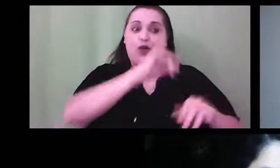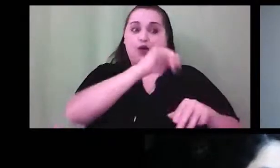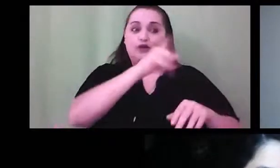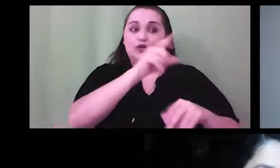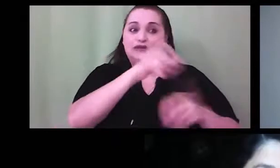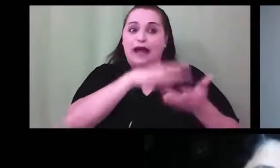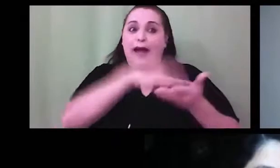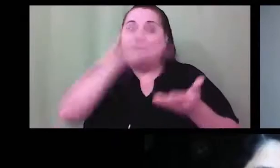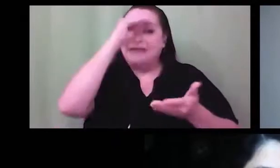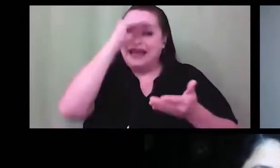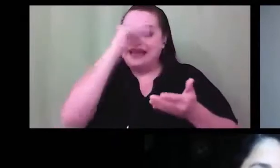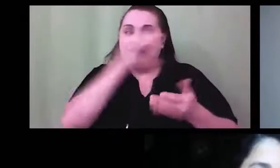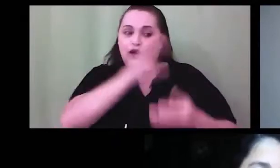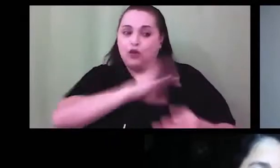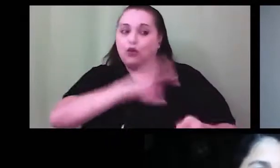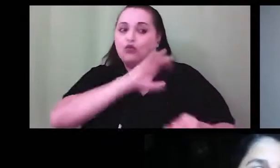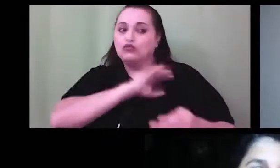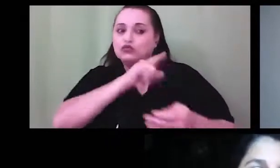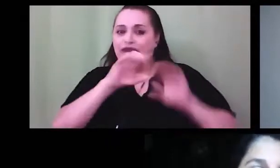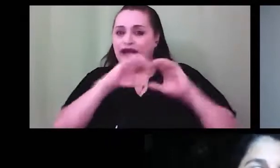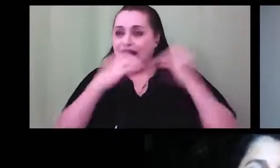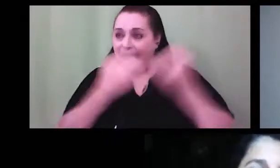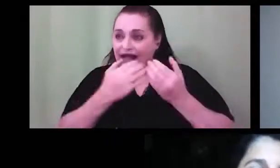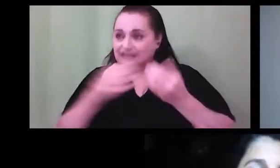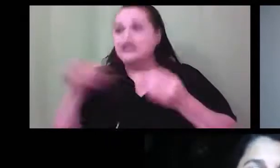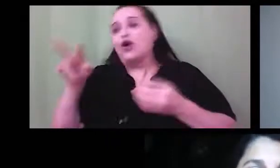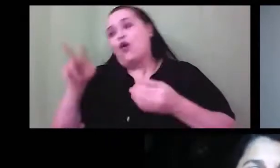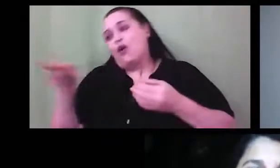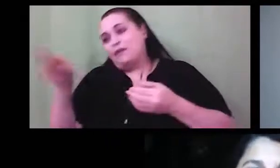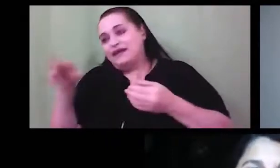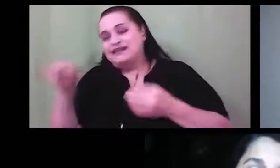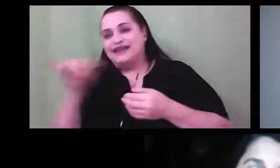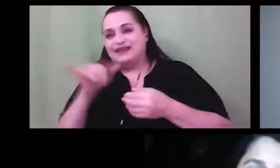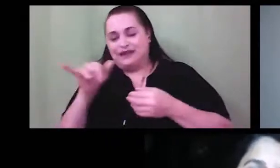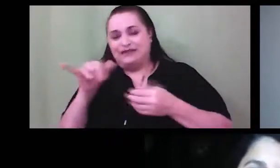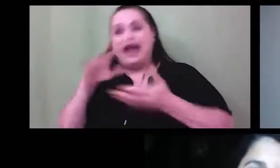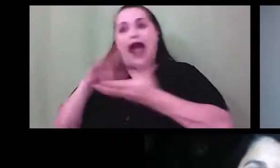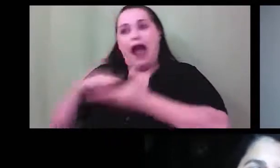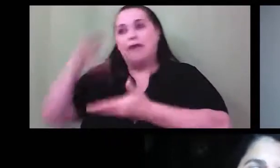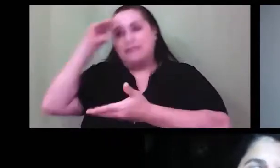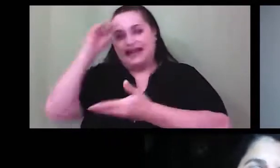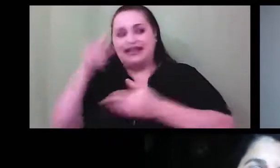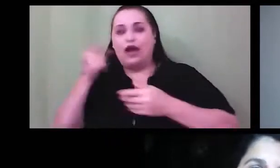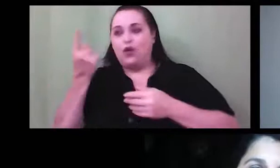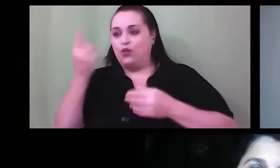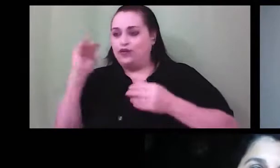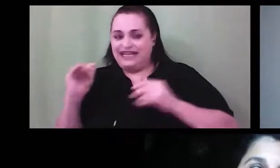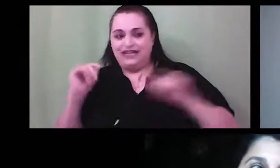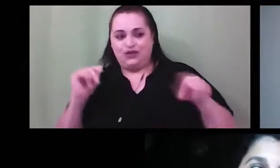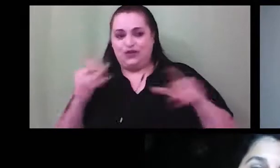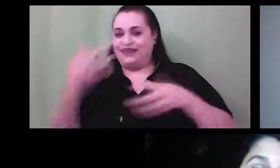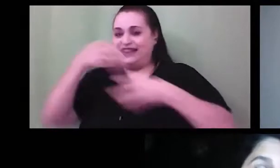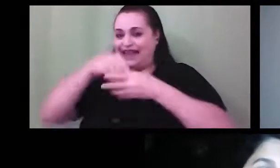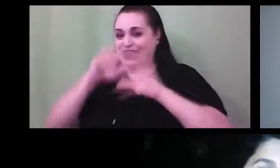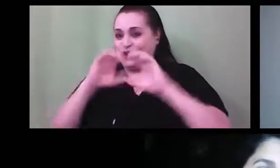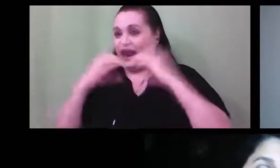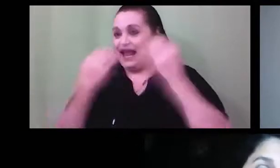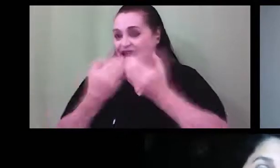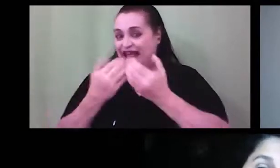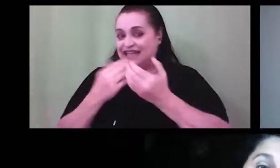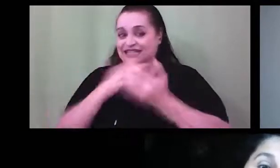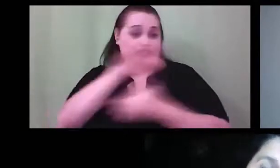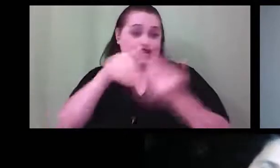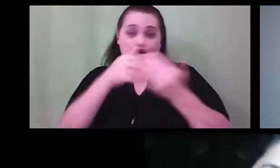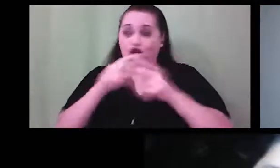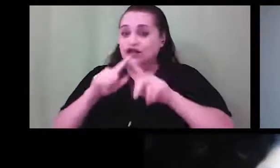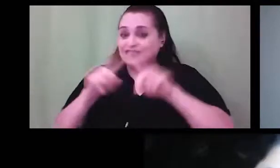a comportarse en clase y sus compañeros también aprendan que hay un chico que aunque todos son diferentes,